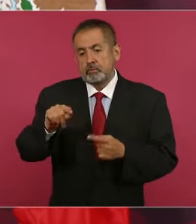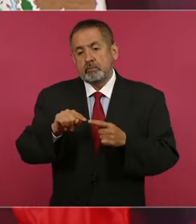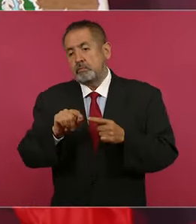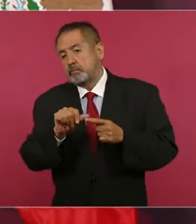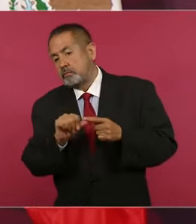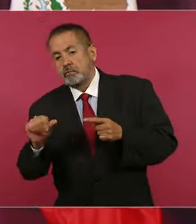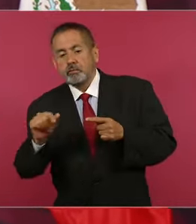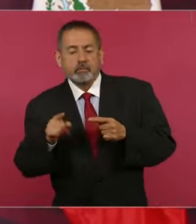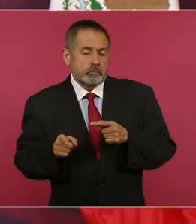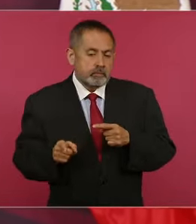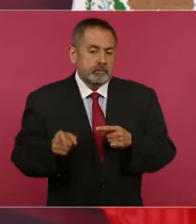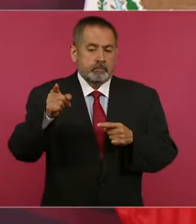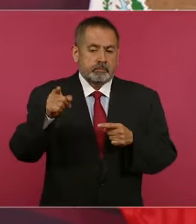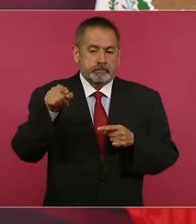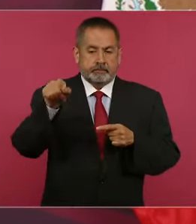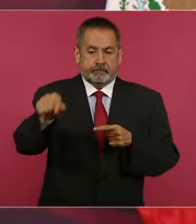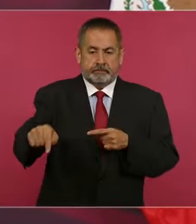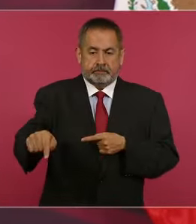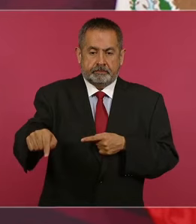hasta